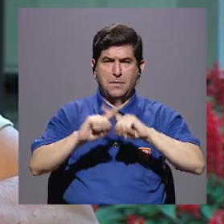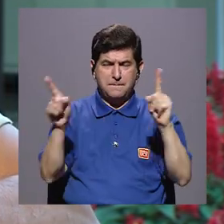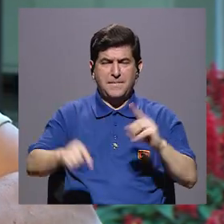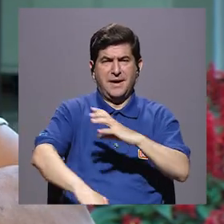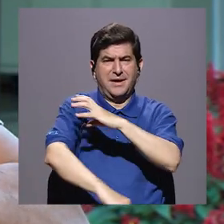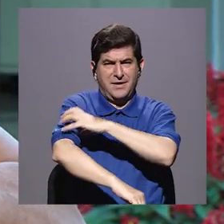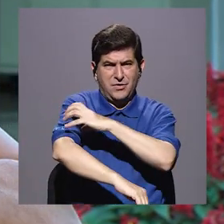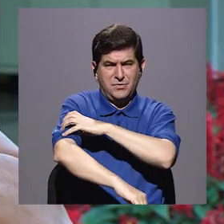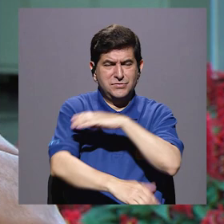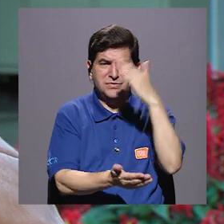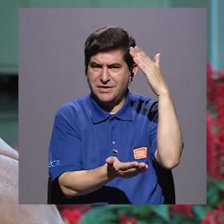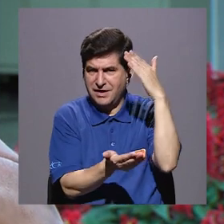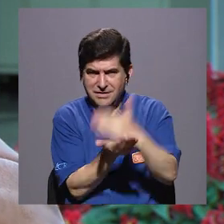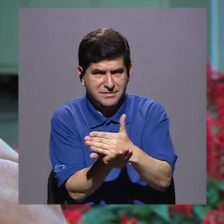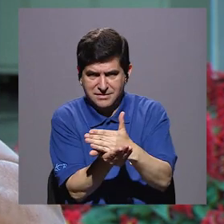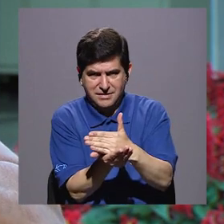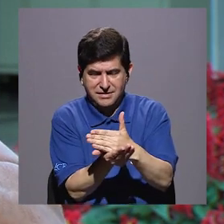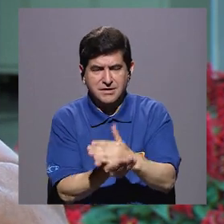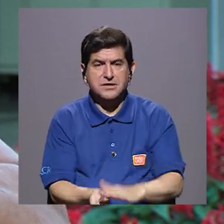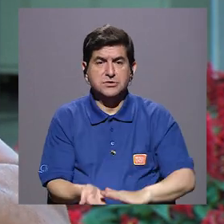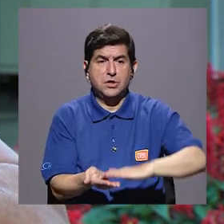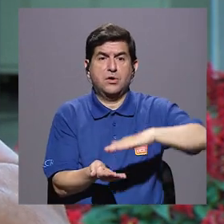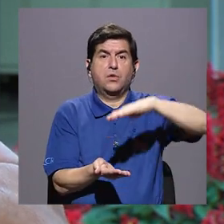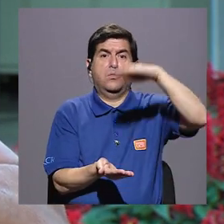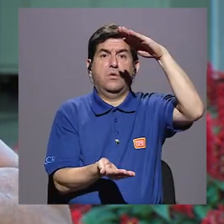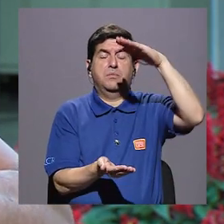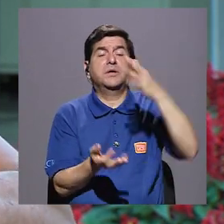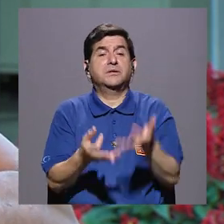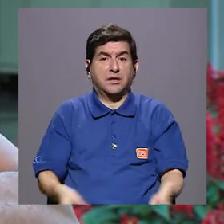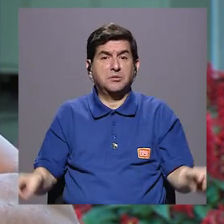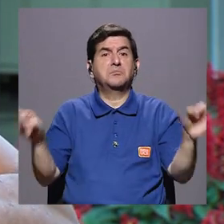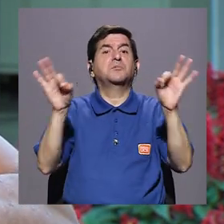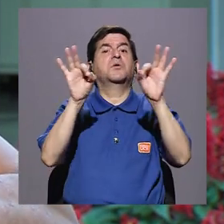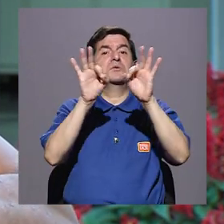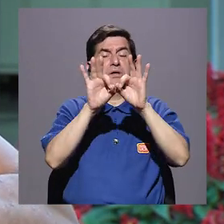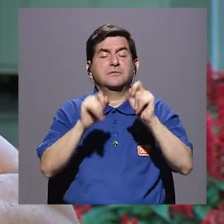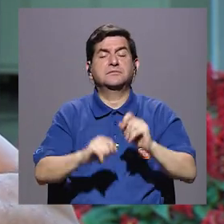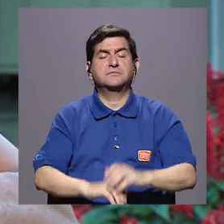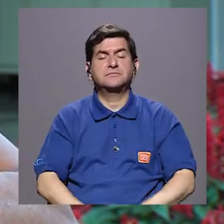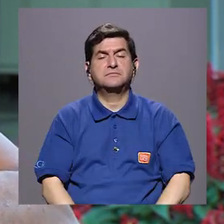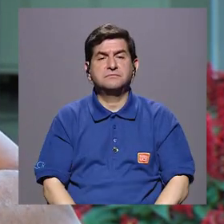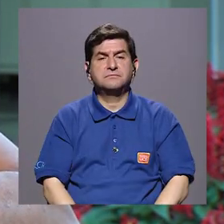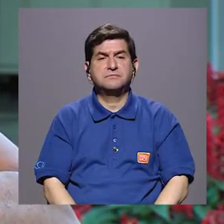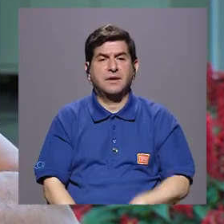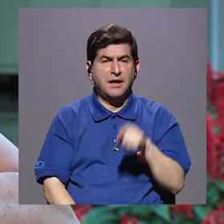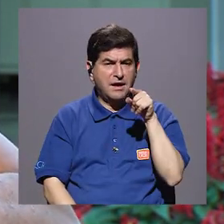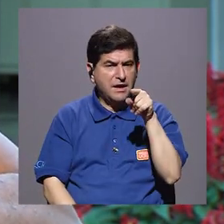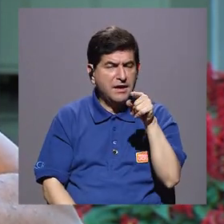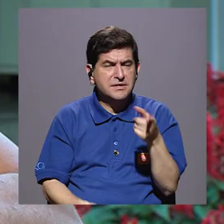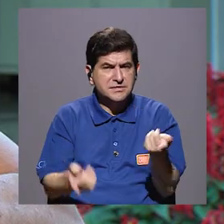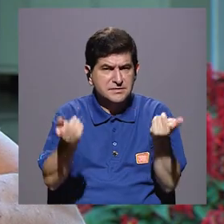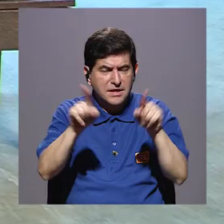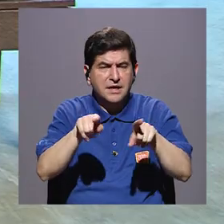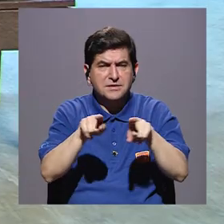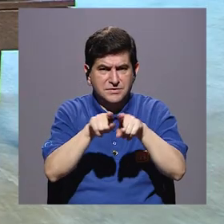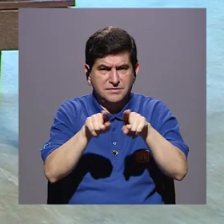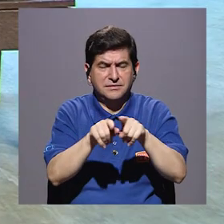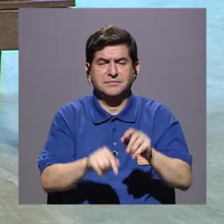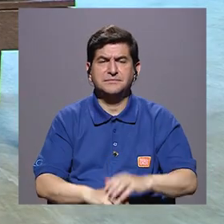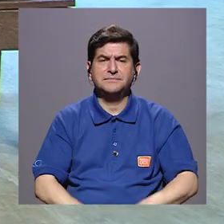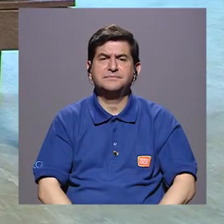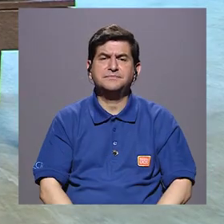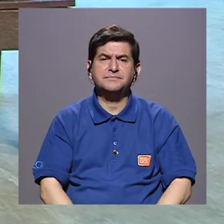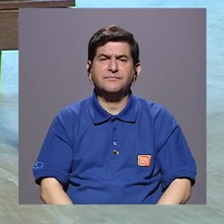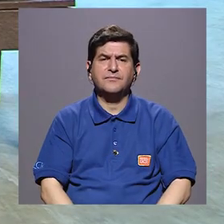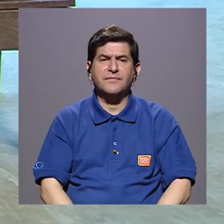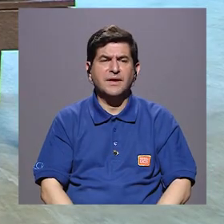la masa muscular se tendría, por ejemplo, así, o incluso podría aumentar de manera significativa, poco significativa. Uh-huh. Esa es la flexión. Ok,